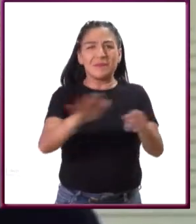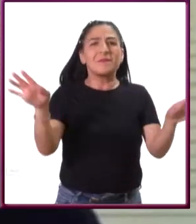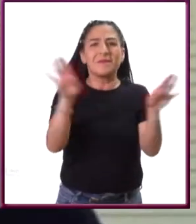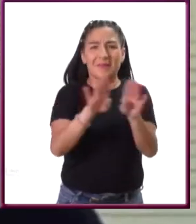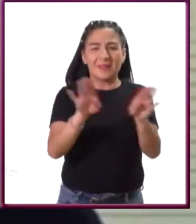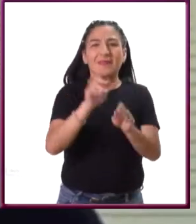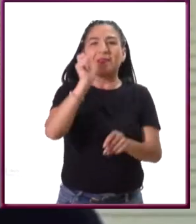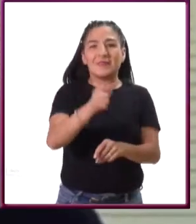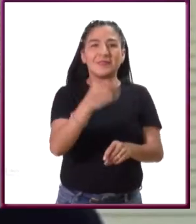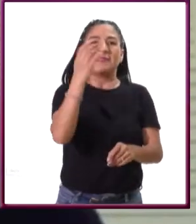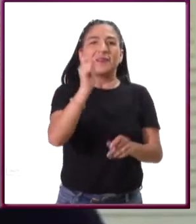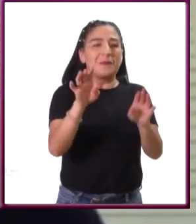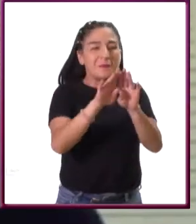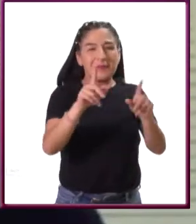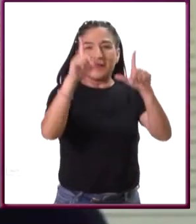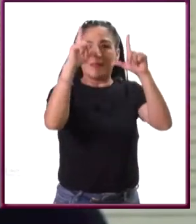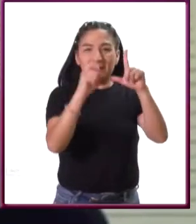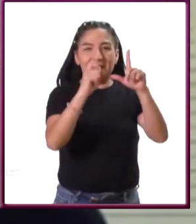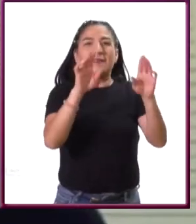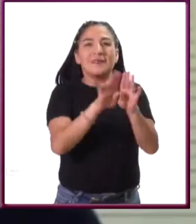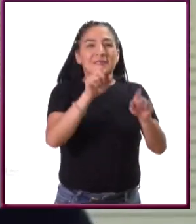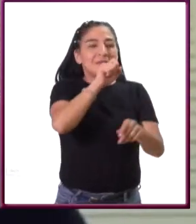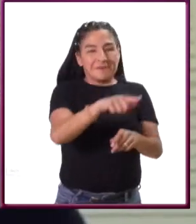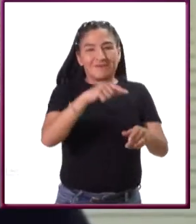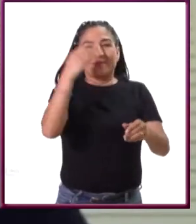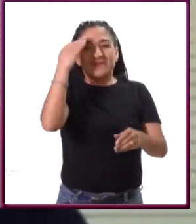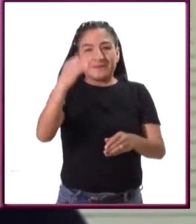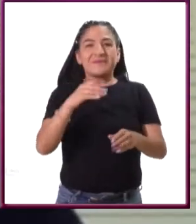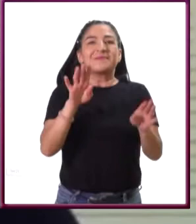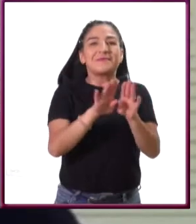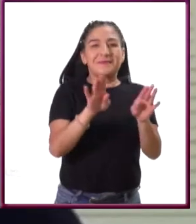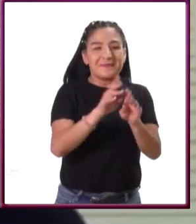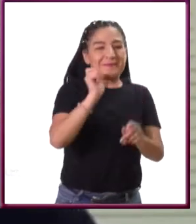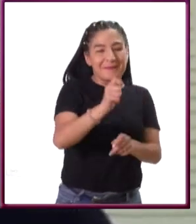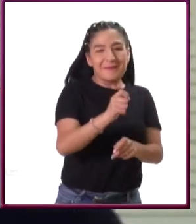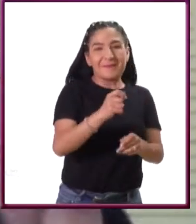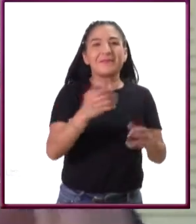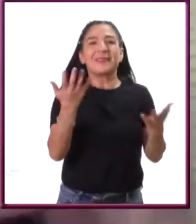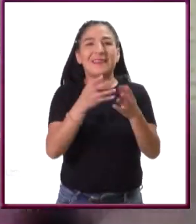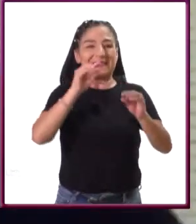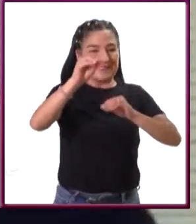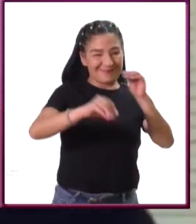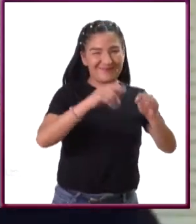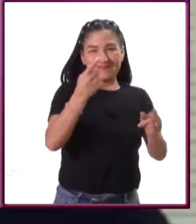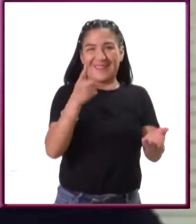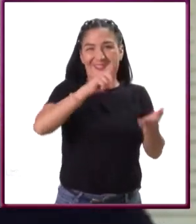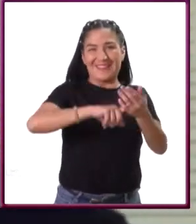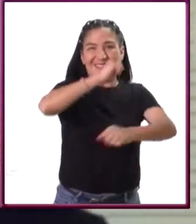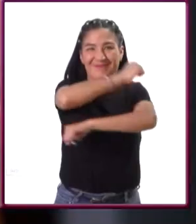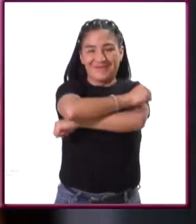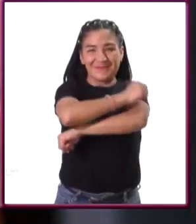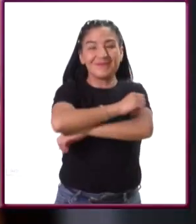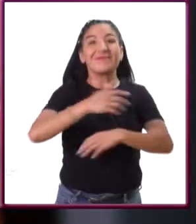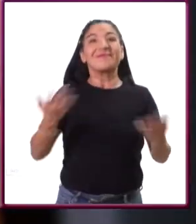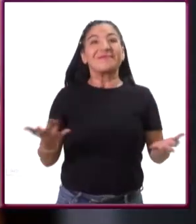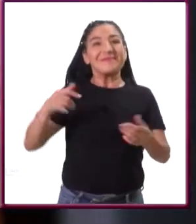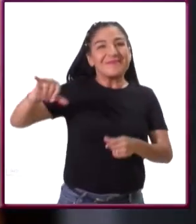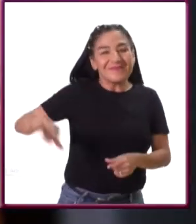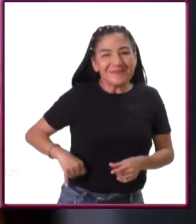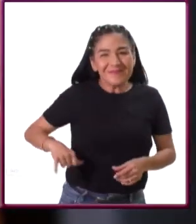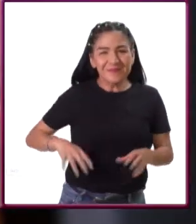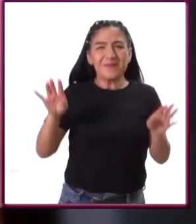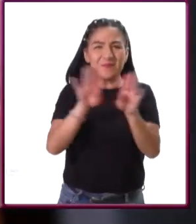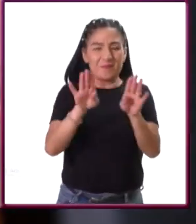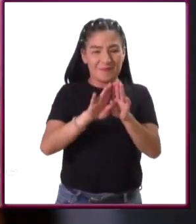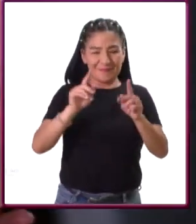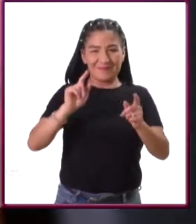por ejemplo, tomar a una persona mantenerla quieta durante 8 horas, ¿no? Por eso es que lo que tenemos únicamente es este paisaje a través de la ventana. ¡Qué increíble! ¿Y